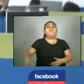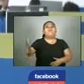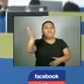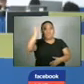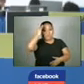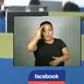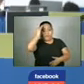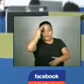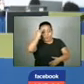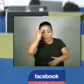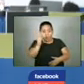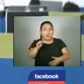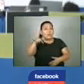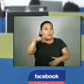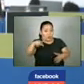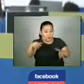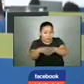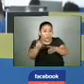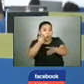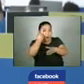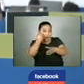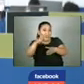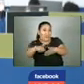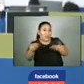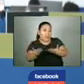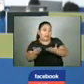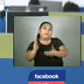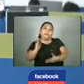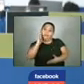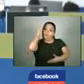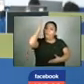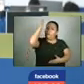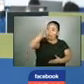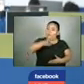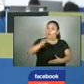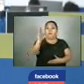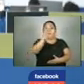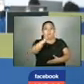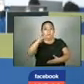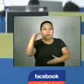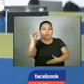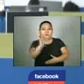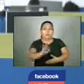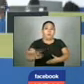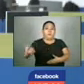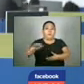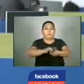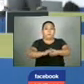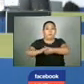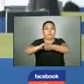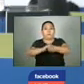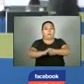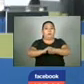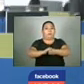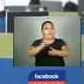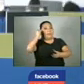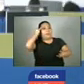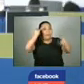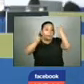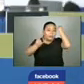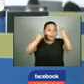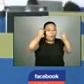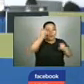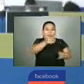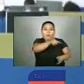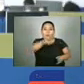son el presente, pero también el futuro para la construcción de un país mucho más sólido, con todas las ideas que cada